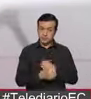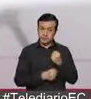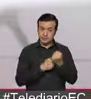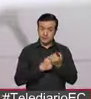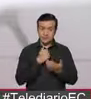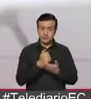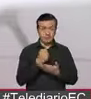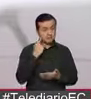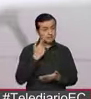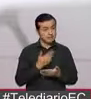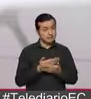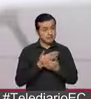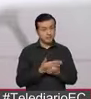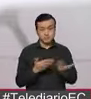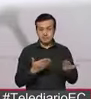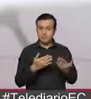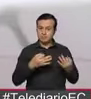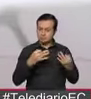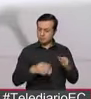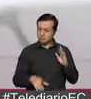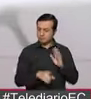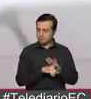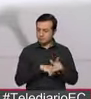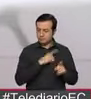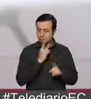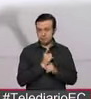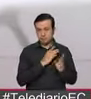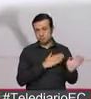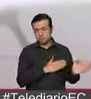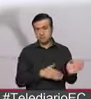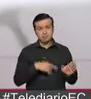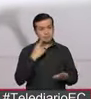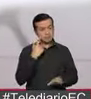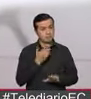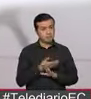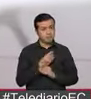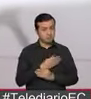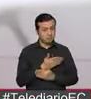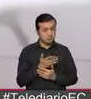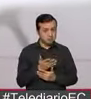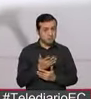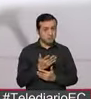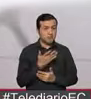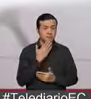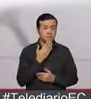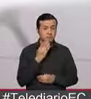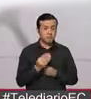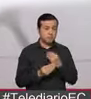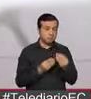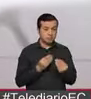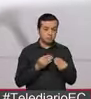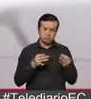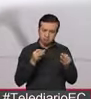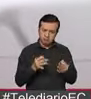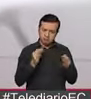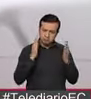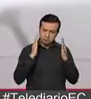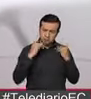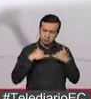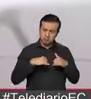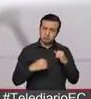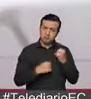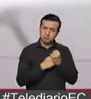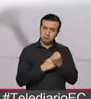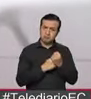verificando principios de legalidad de necesidad de proporcionalidad otorgue realmente esta